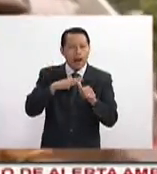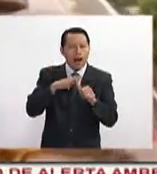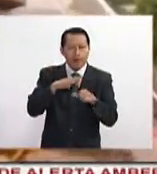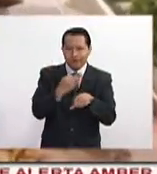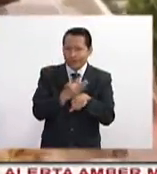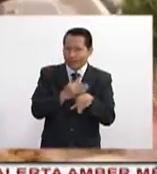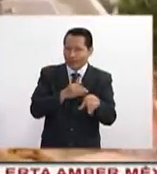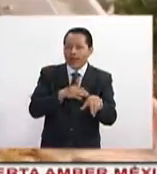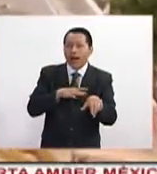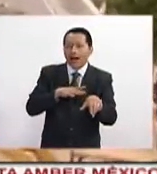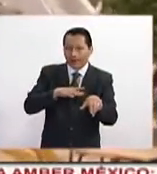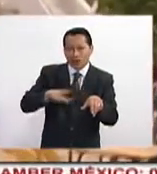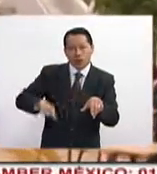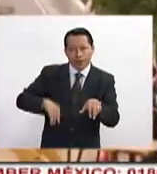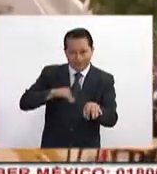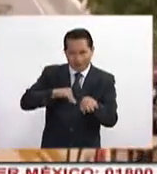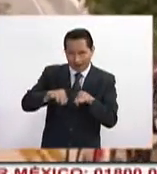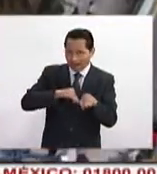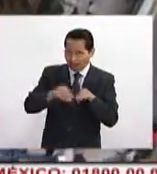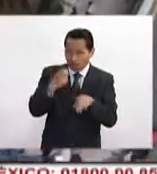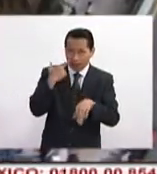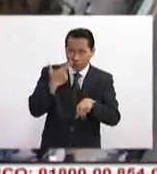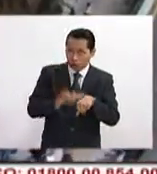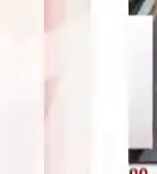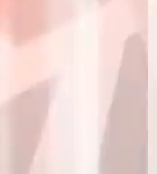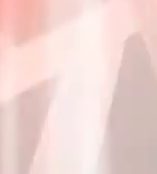estén directamente involucrados con este socavón.